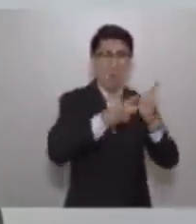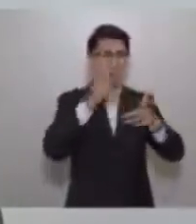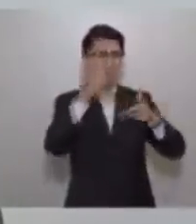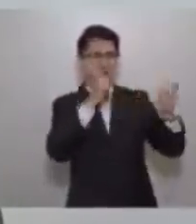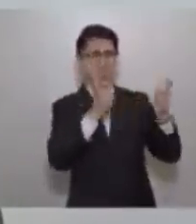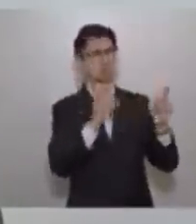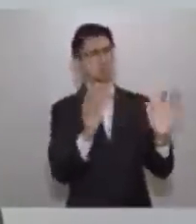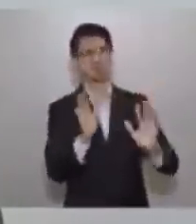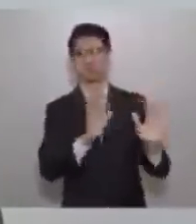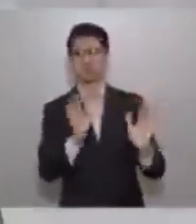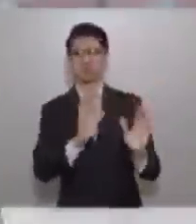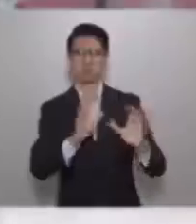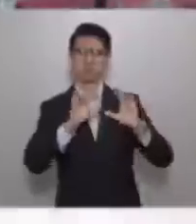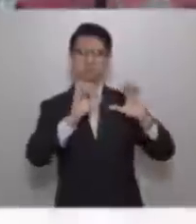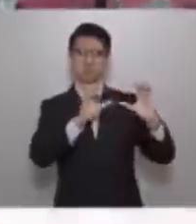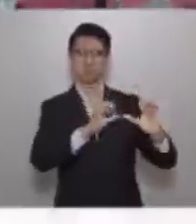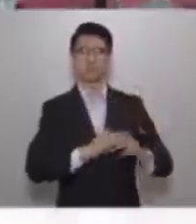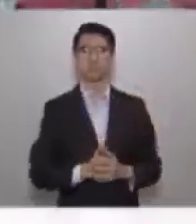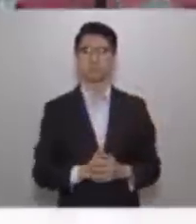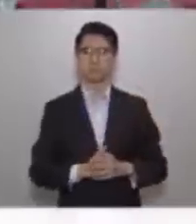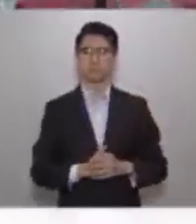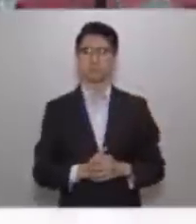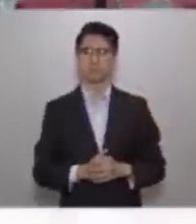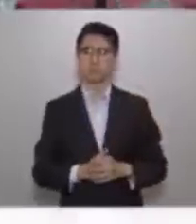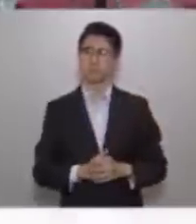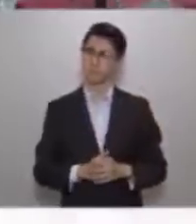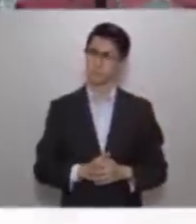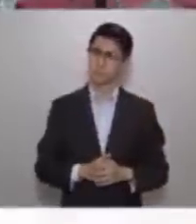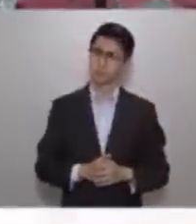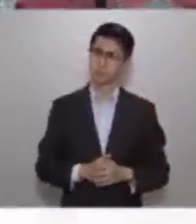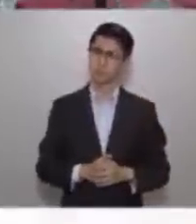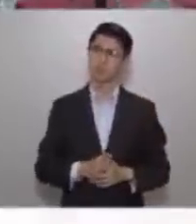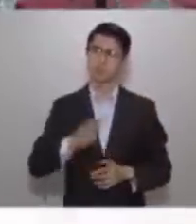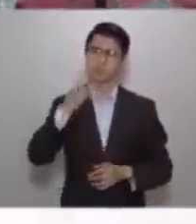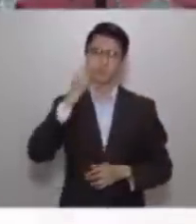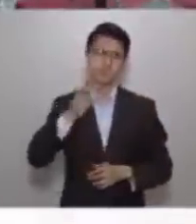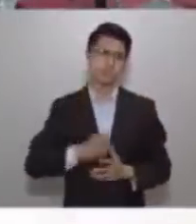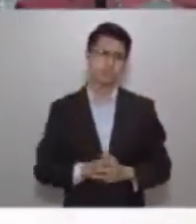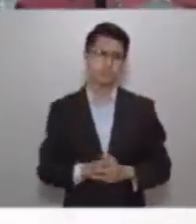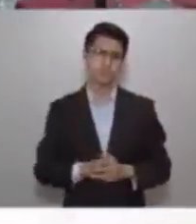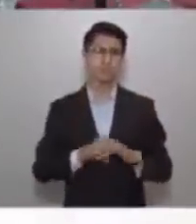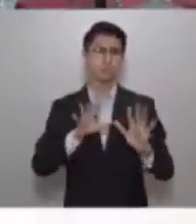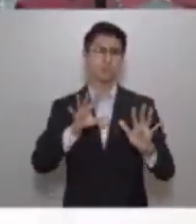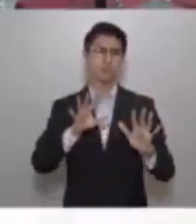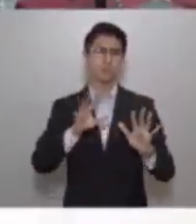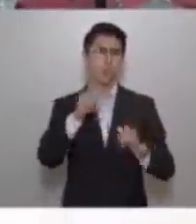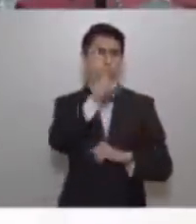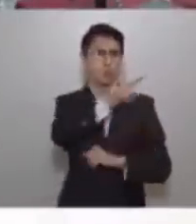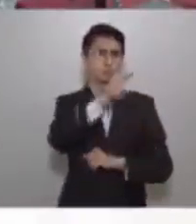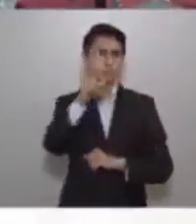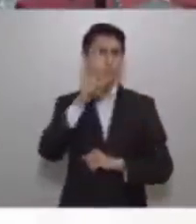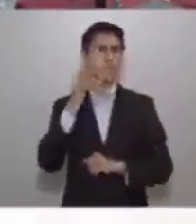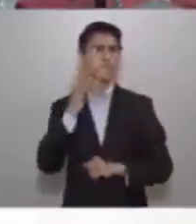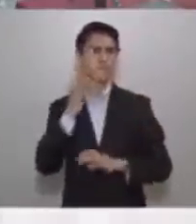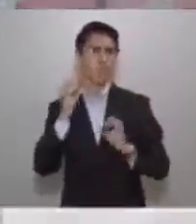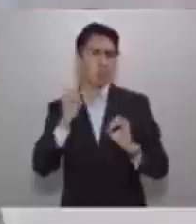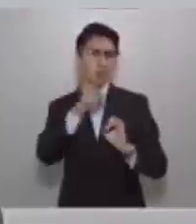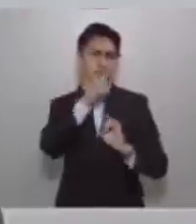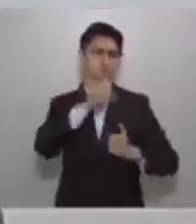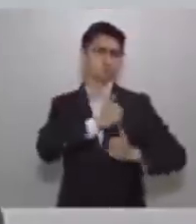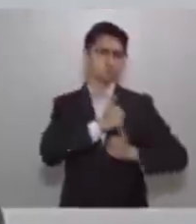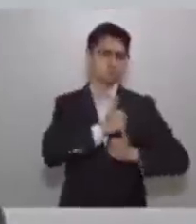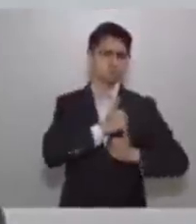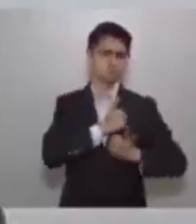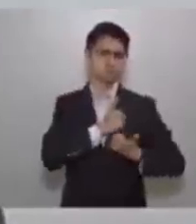la carrera de Baja Mil o en todas las carreras? Cosa más, estamos comprometidos para todas las carreras. Sí, obviamente, si los organizadores no